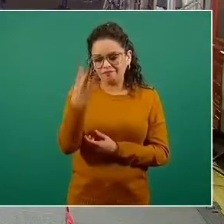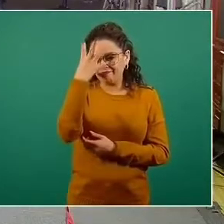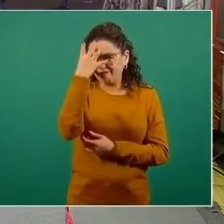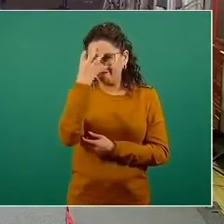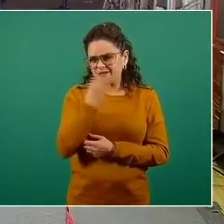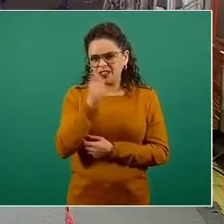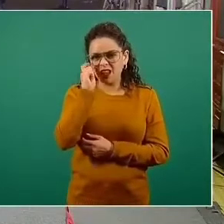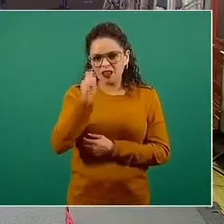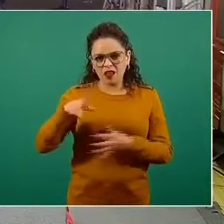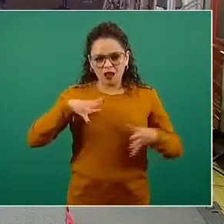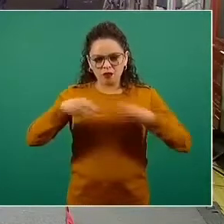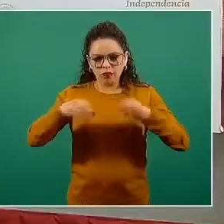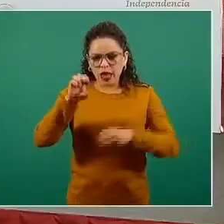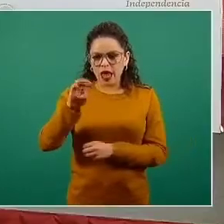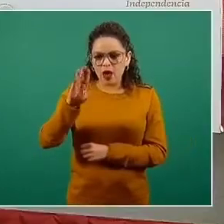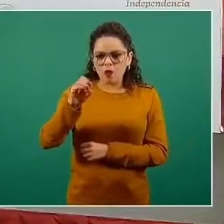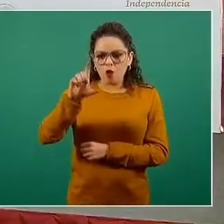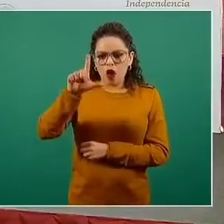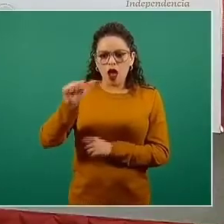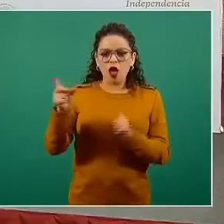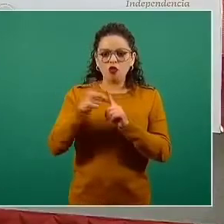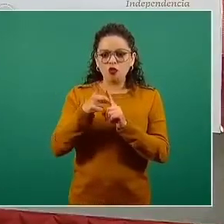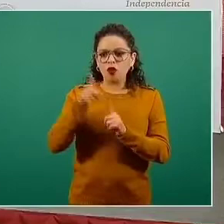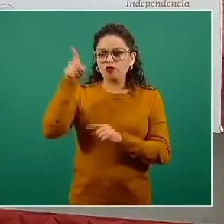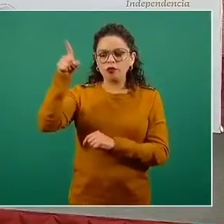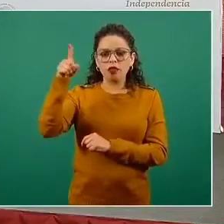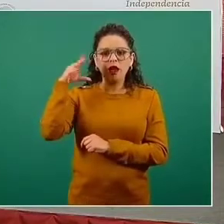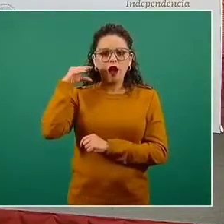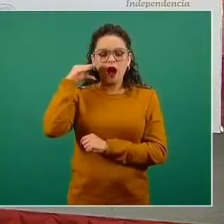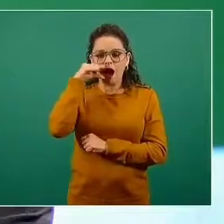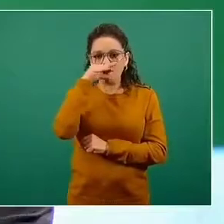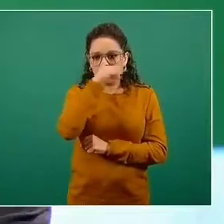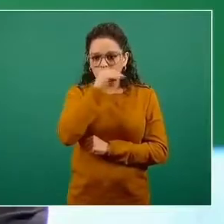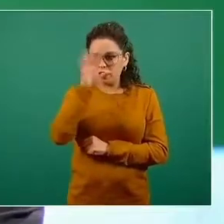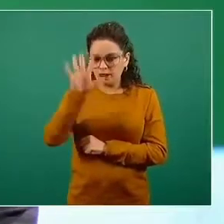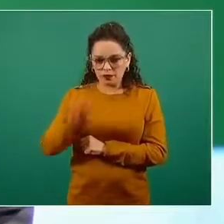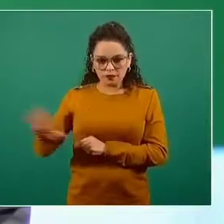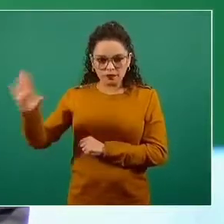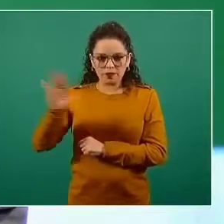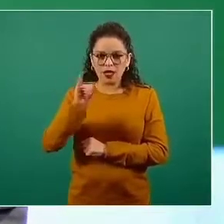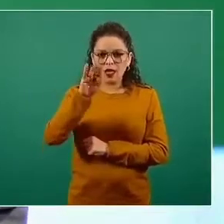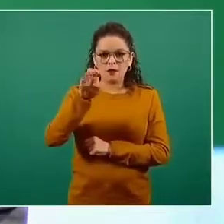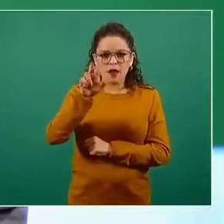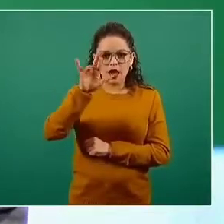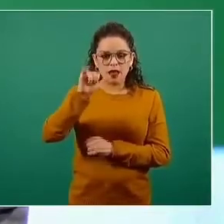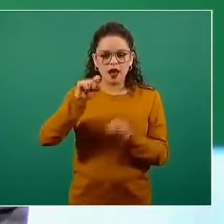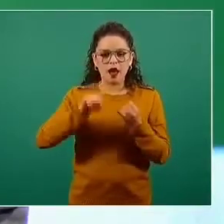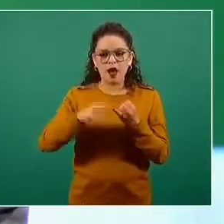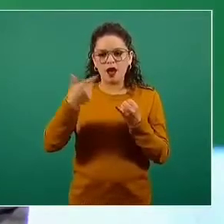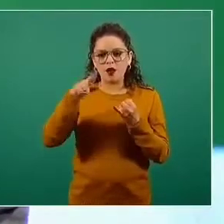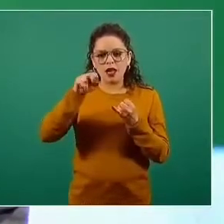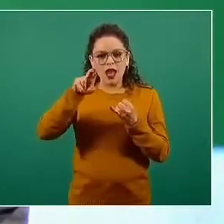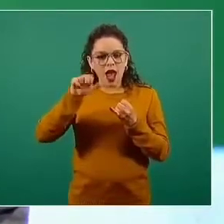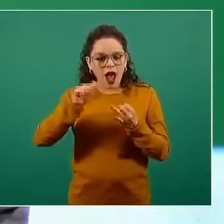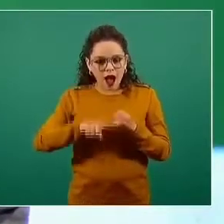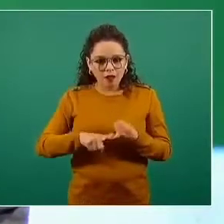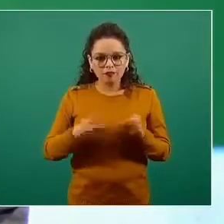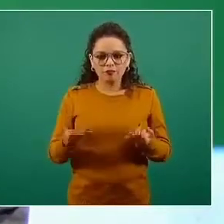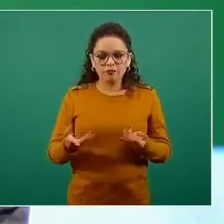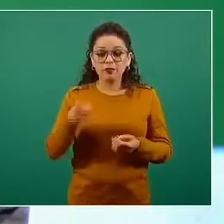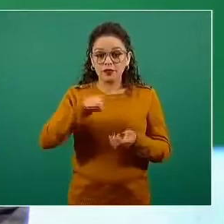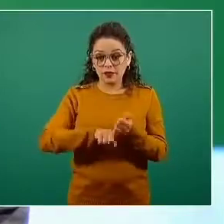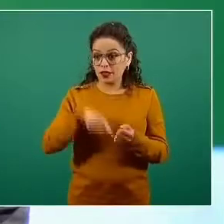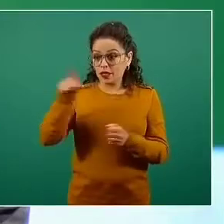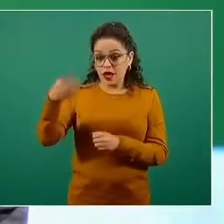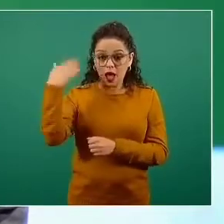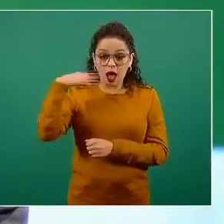el occidente africano, Liberia, Guinea, y el entonces presidente